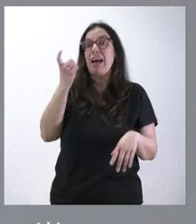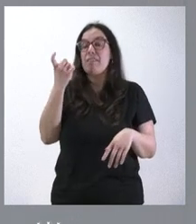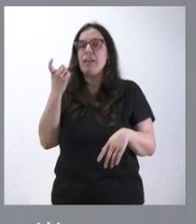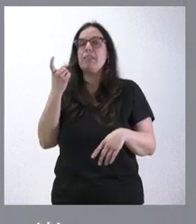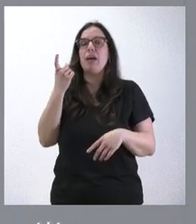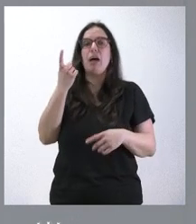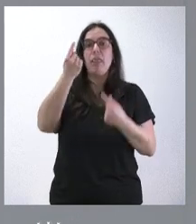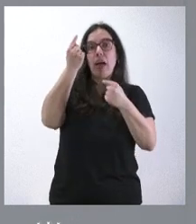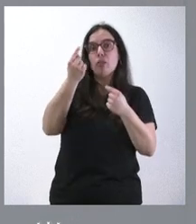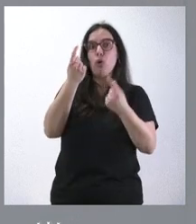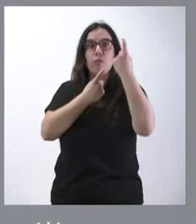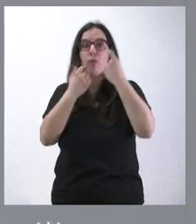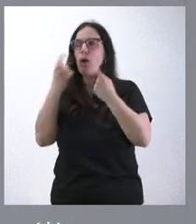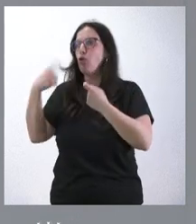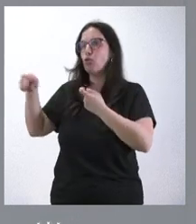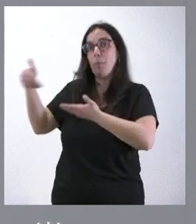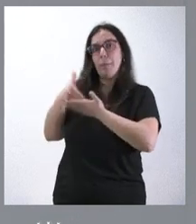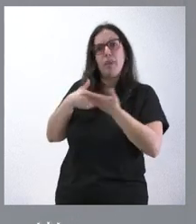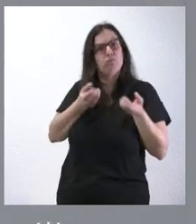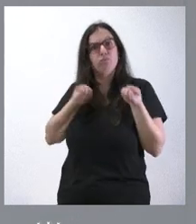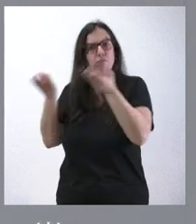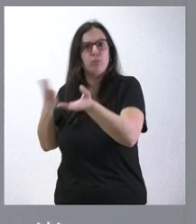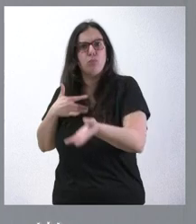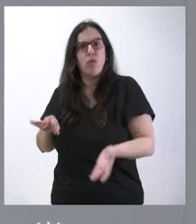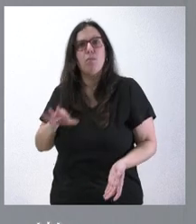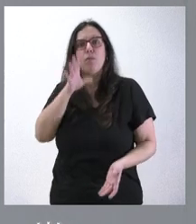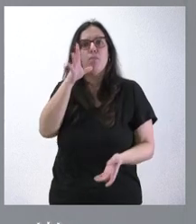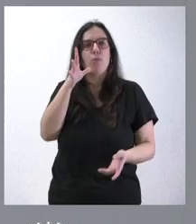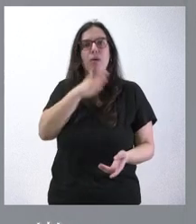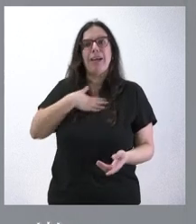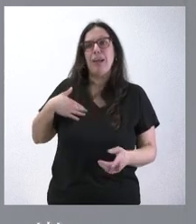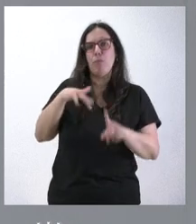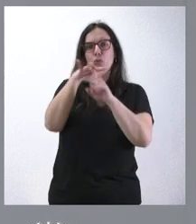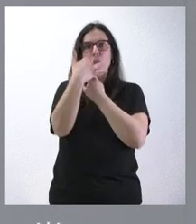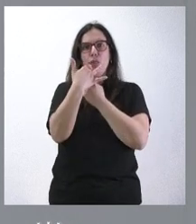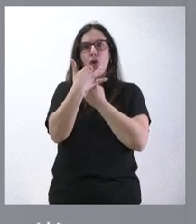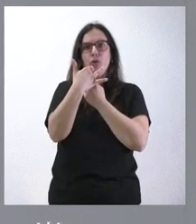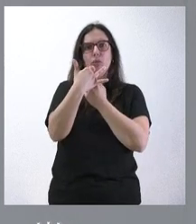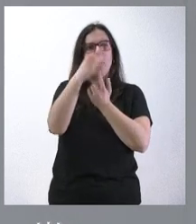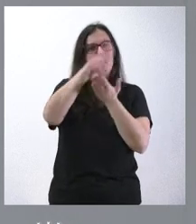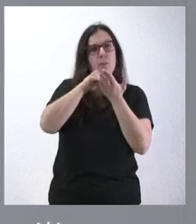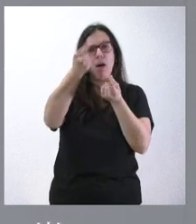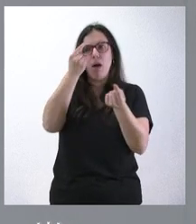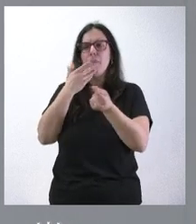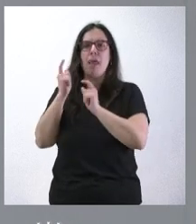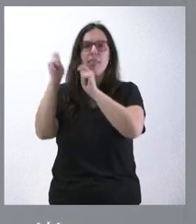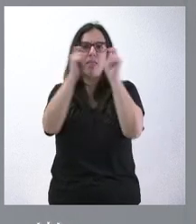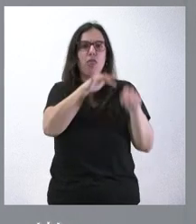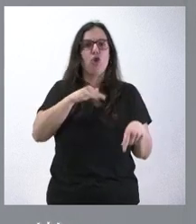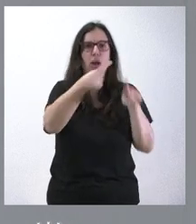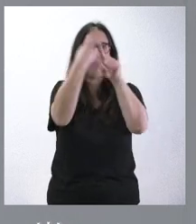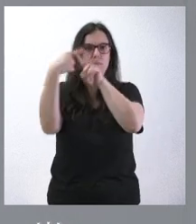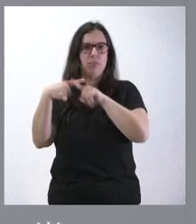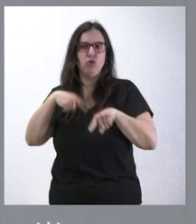cualquier dato estamos a disposición de poderlo aportar porque creemos que sean todas las circunstancias para que las zonas que pedimos fueran declarados como zona catastrófica y